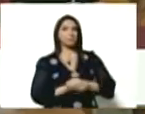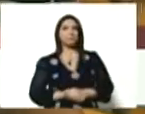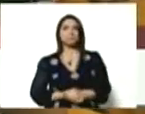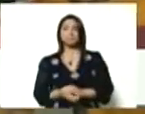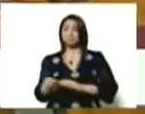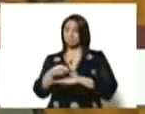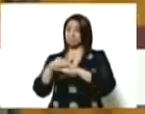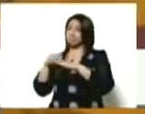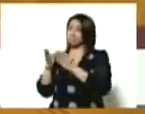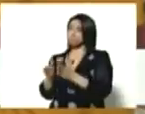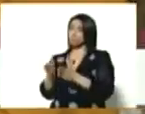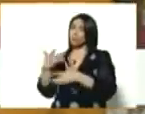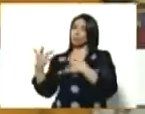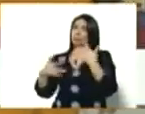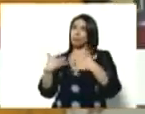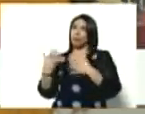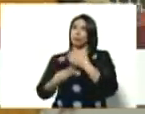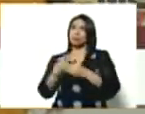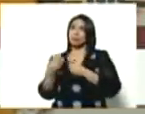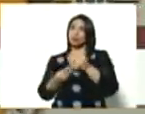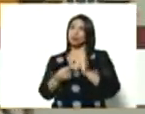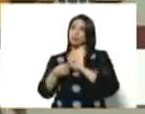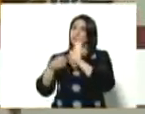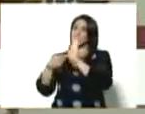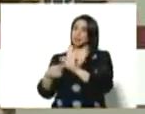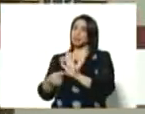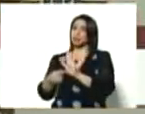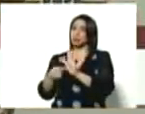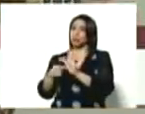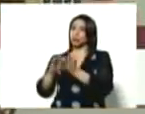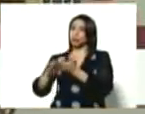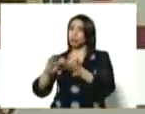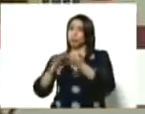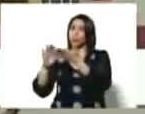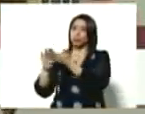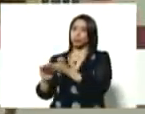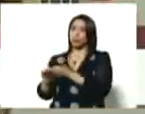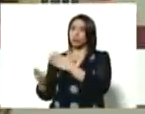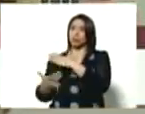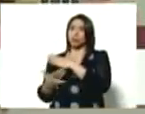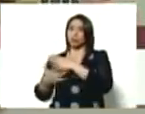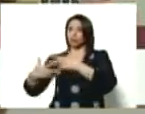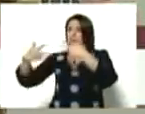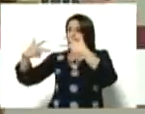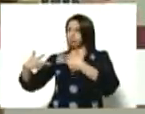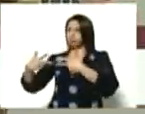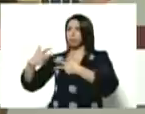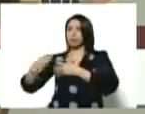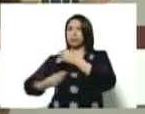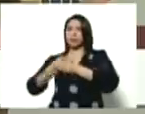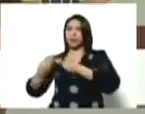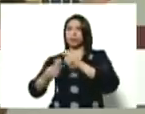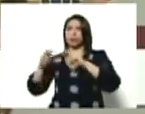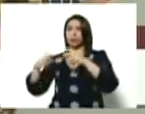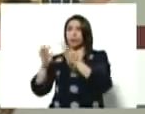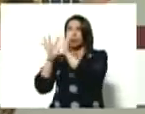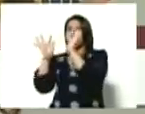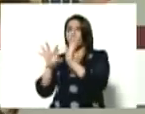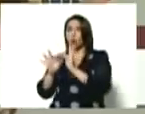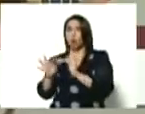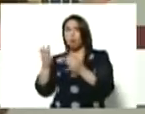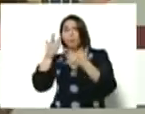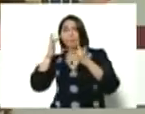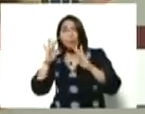esta actividad también se realizó la presentación de esta solución tecnológica a través de videoconferencia. Se está empleando este nuevo método. Se tiene